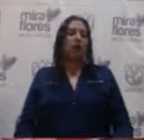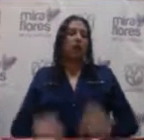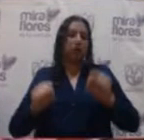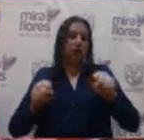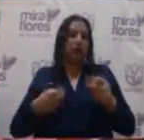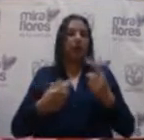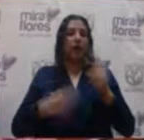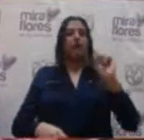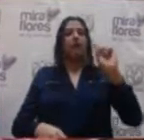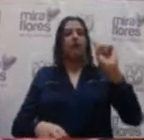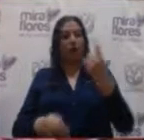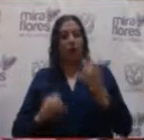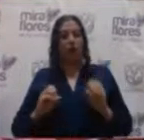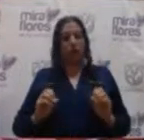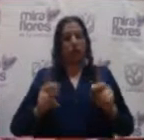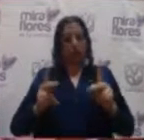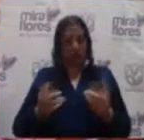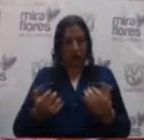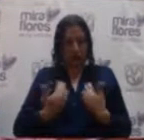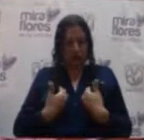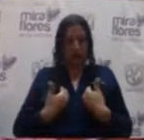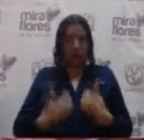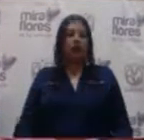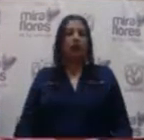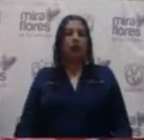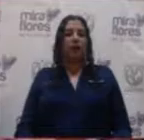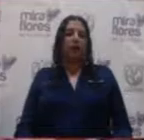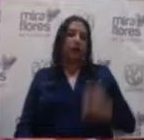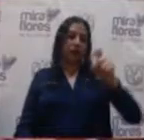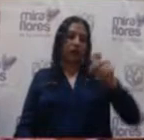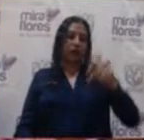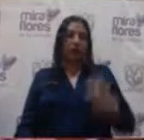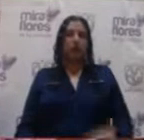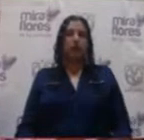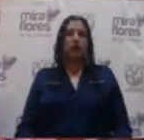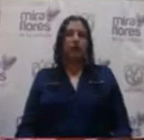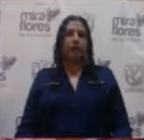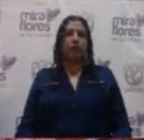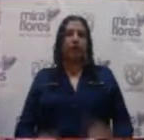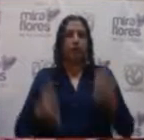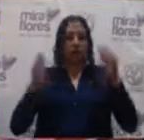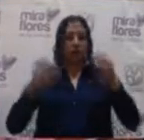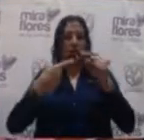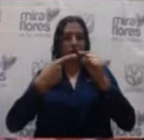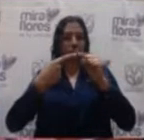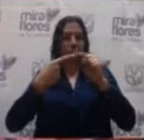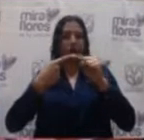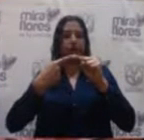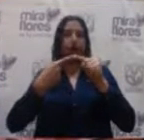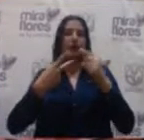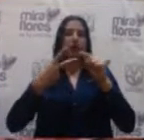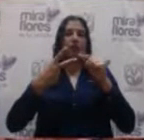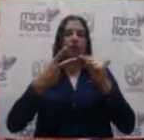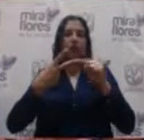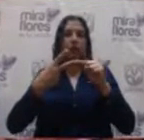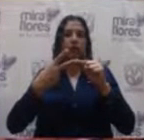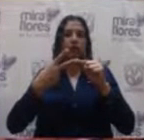primera oportunidad que tenemos, entonces estaríamos viendo ese tema en el punto número uno. Y en el punto número